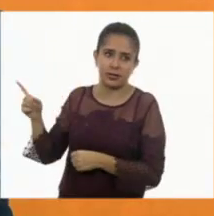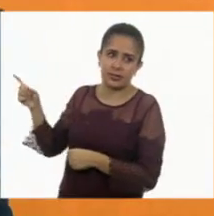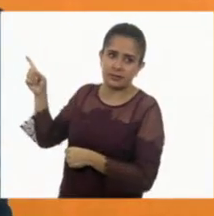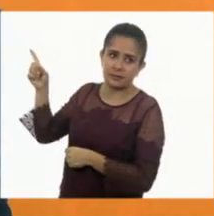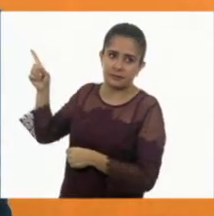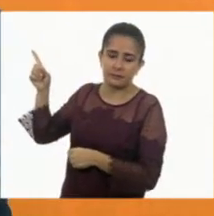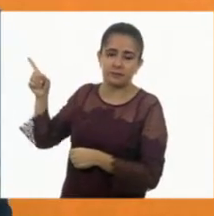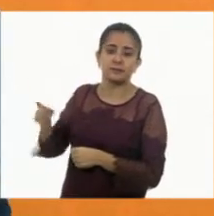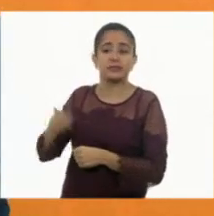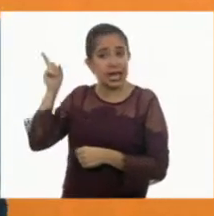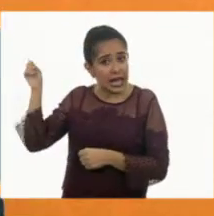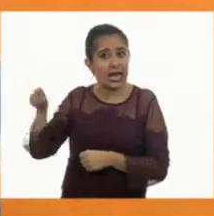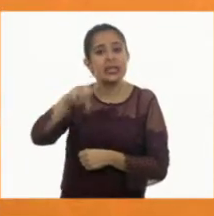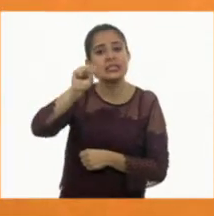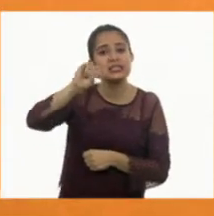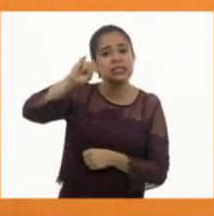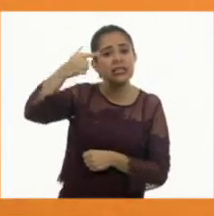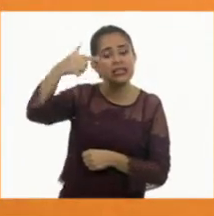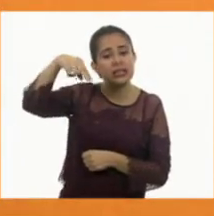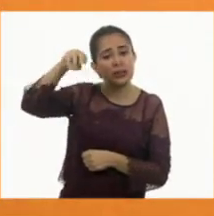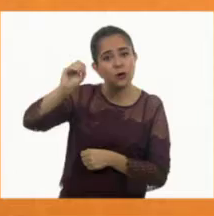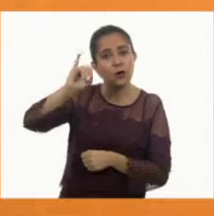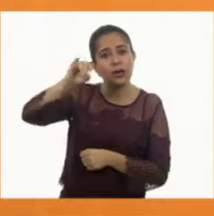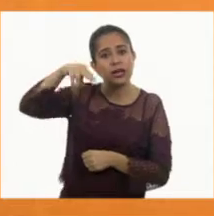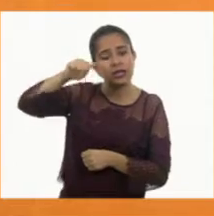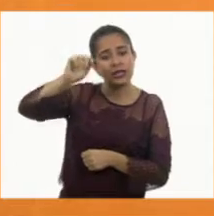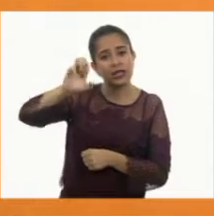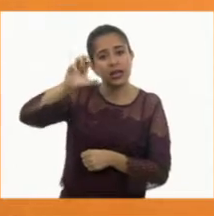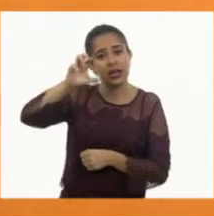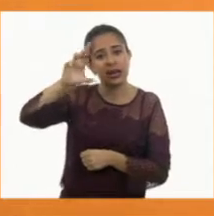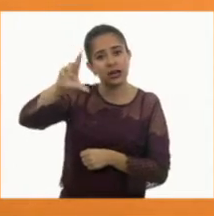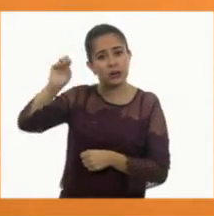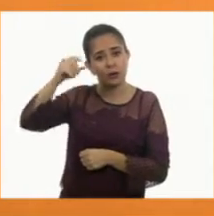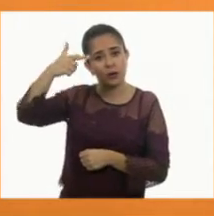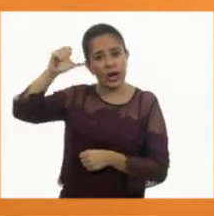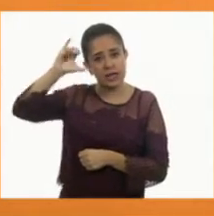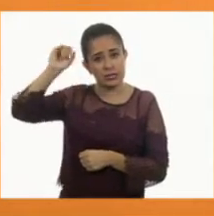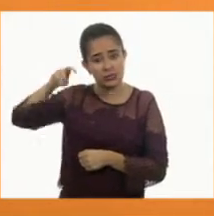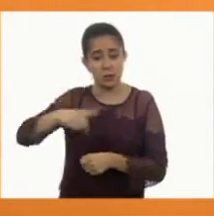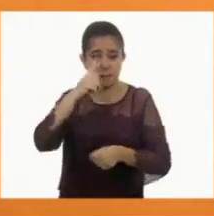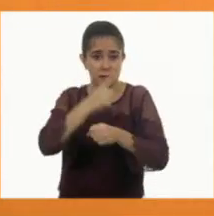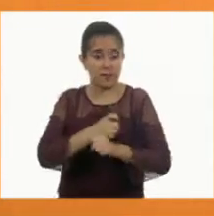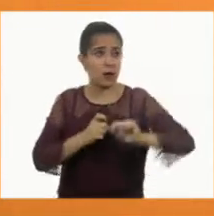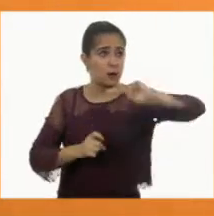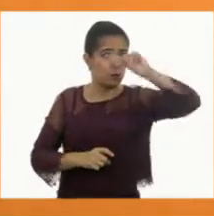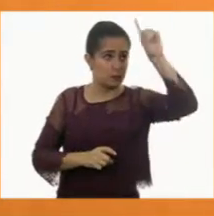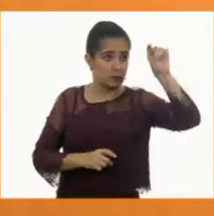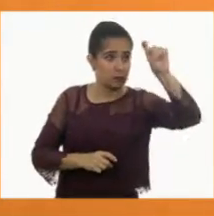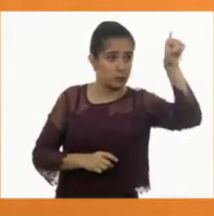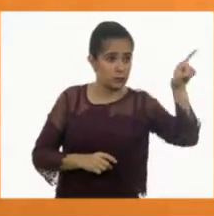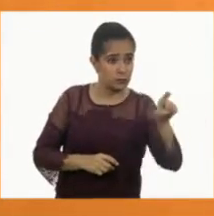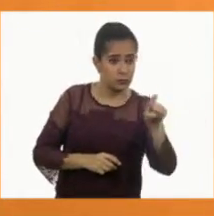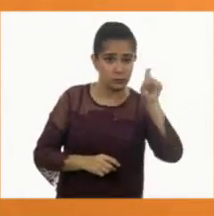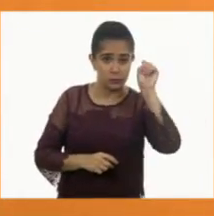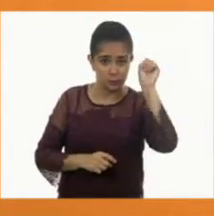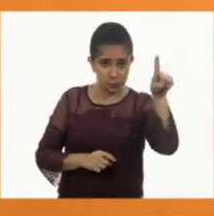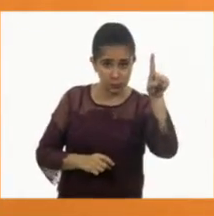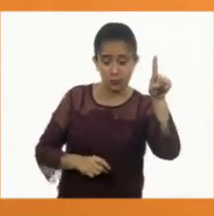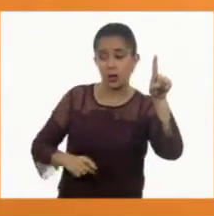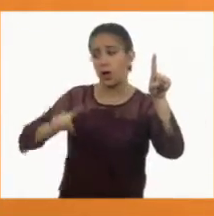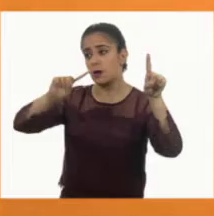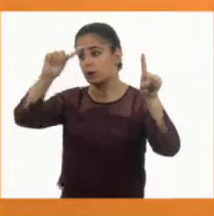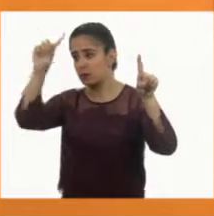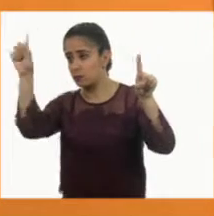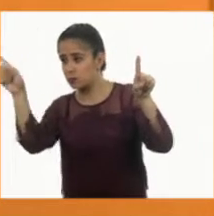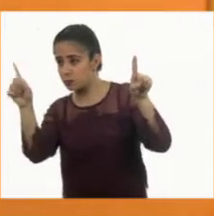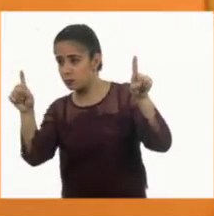¡Tatán! Son 2. Uno cuando inicia la oración de la pregunta